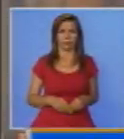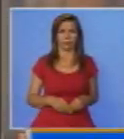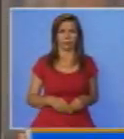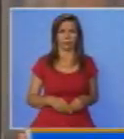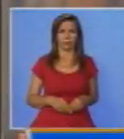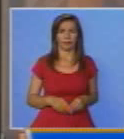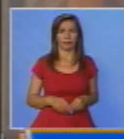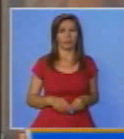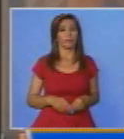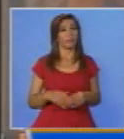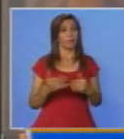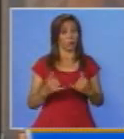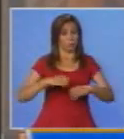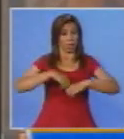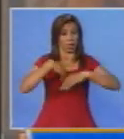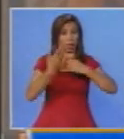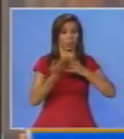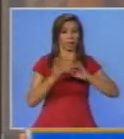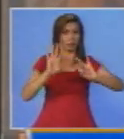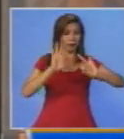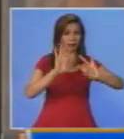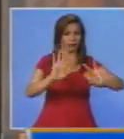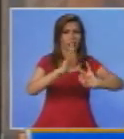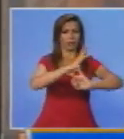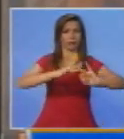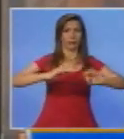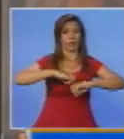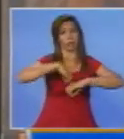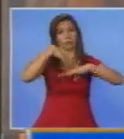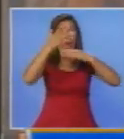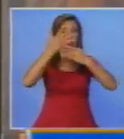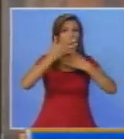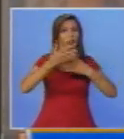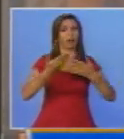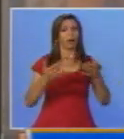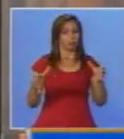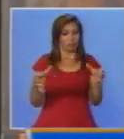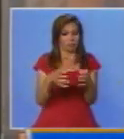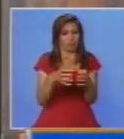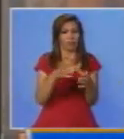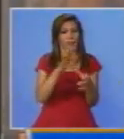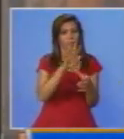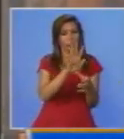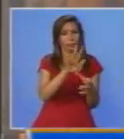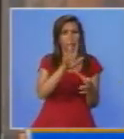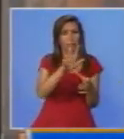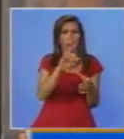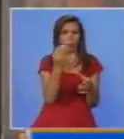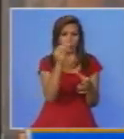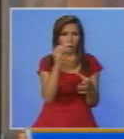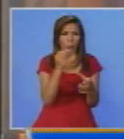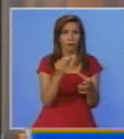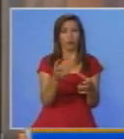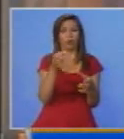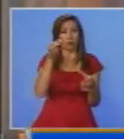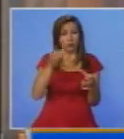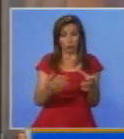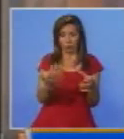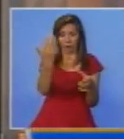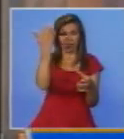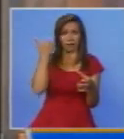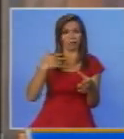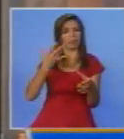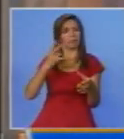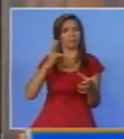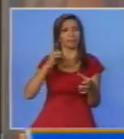Desde las 7:30 de esta mañana se realiza la audiencia de juzgamiento a los 53 jóvenes detenidos tras la